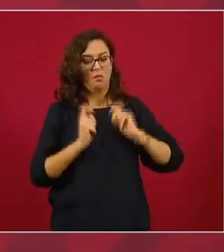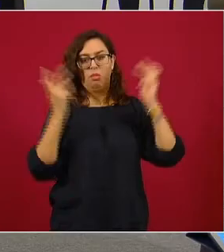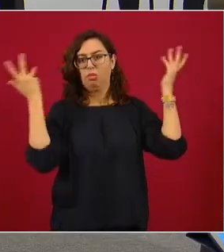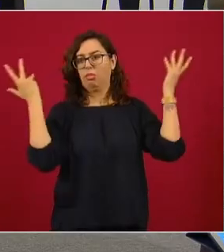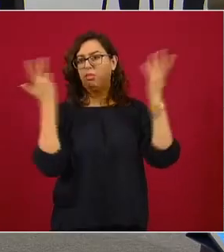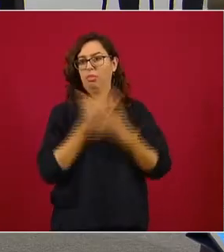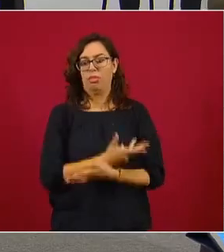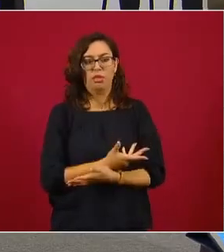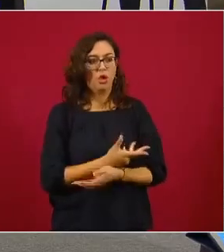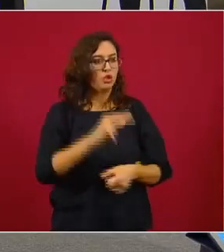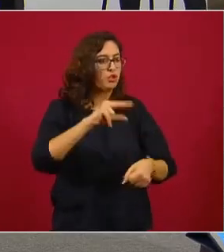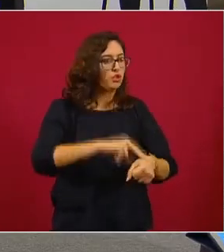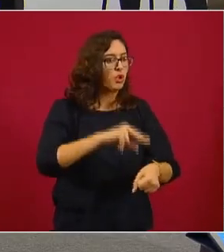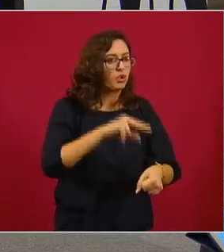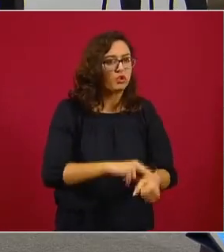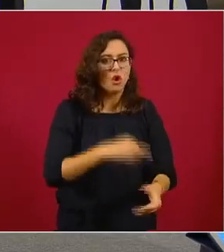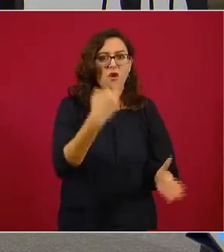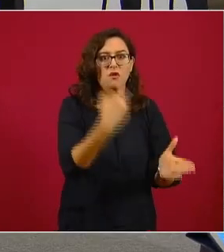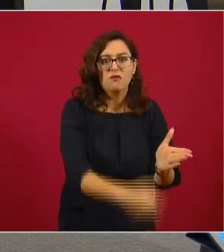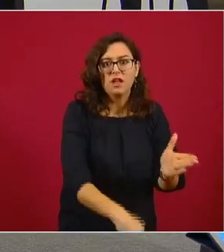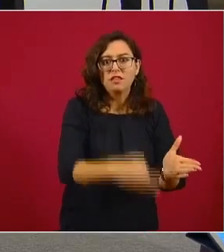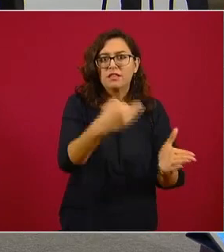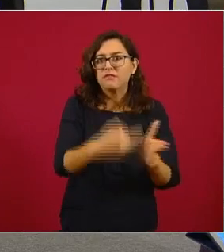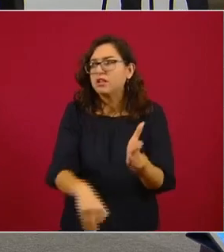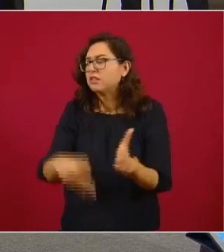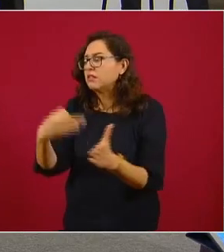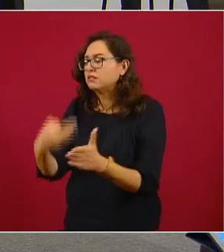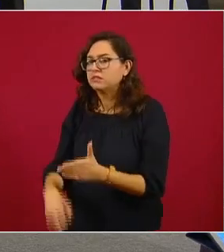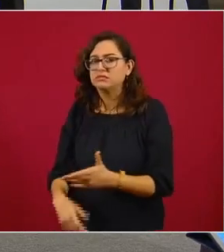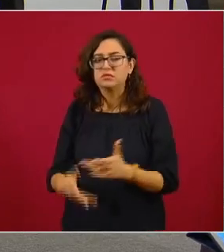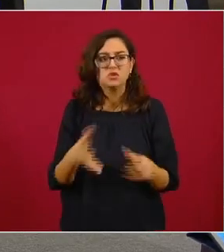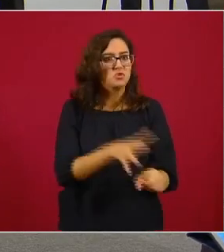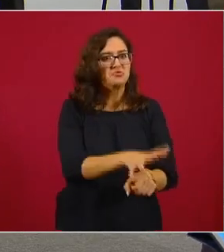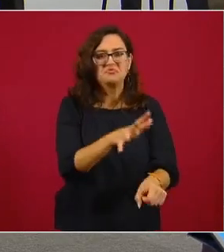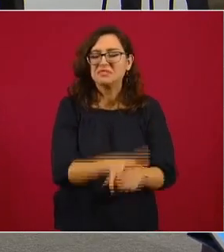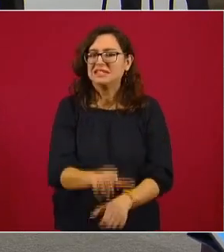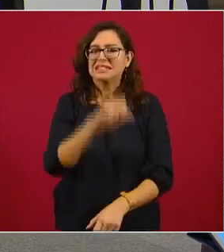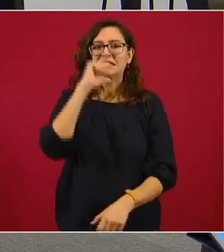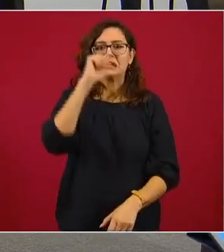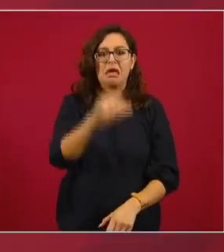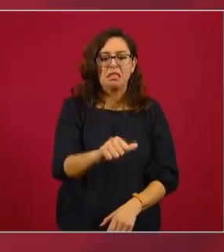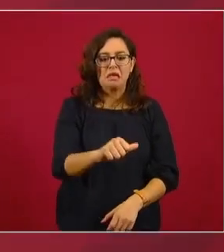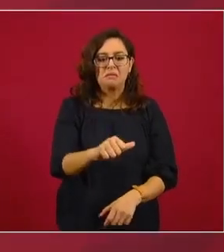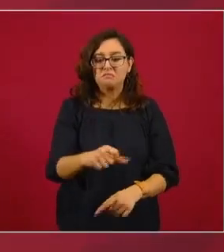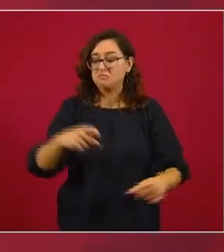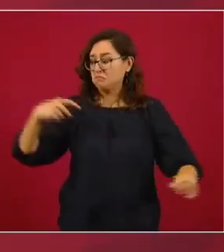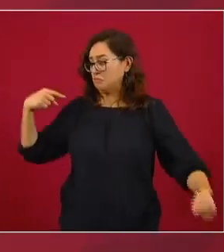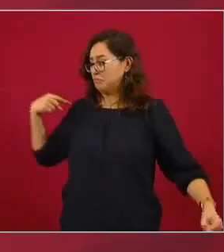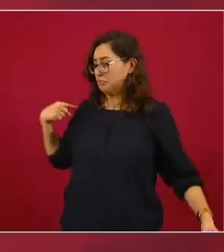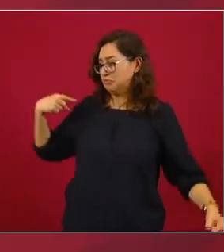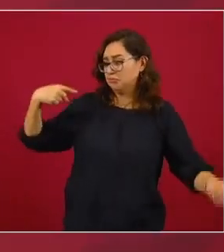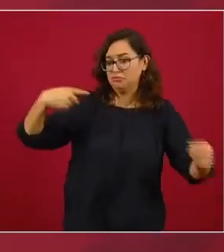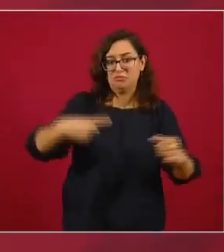suficientes, y en meses, que fue toda una hazaña,